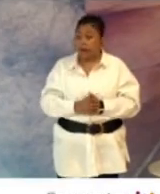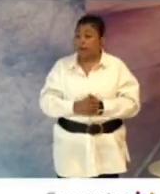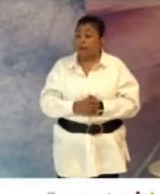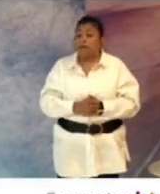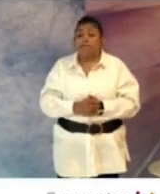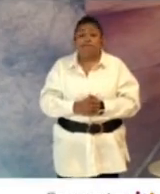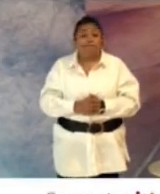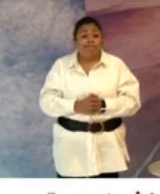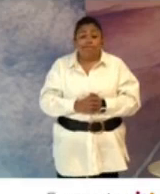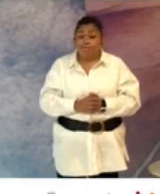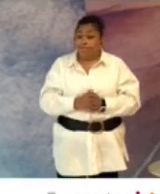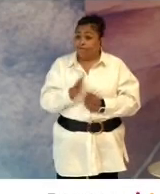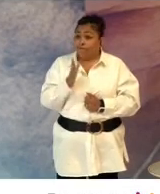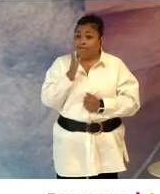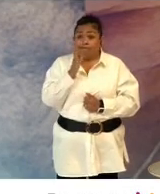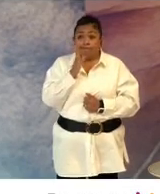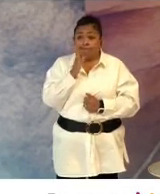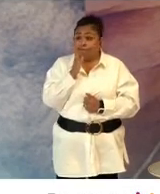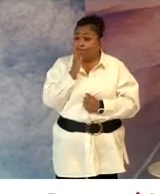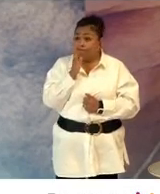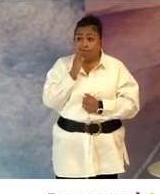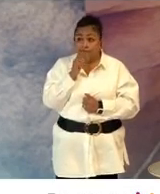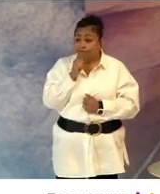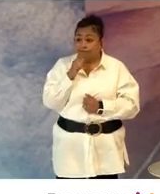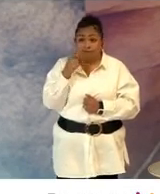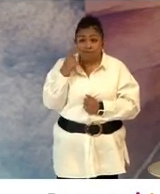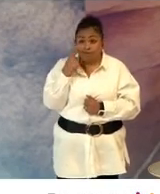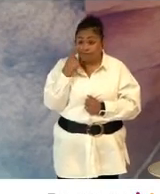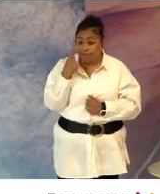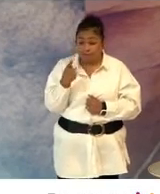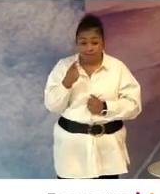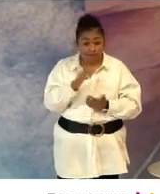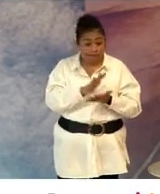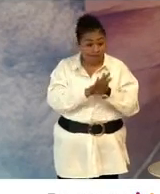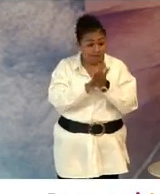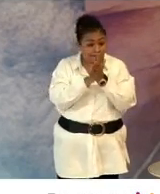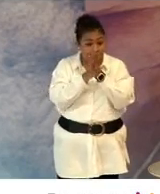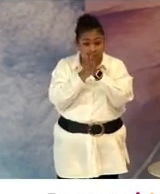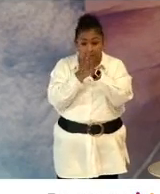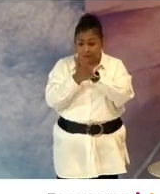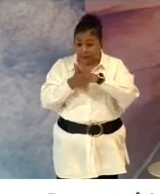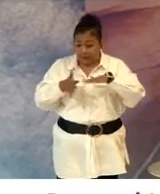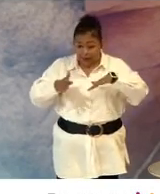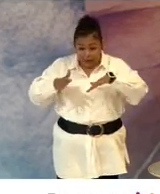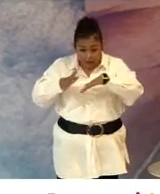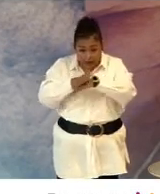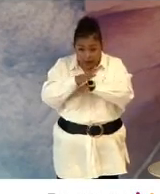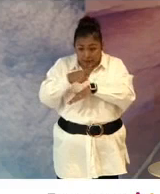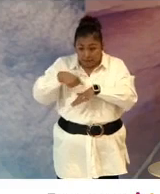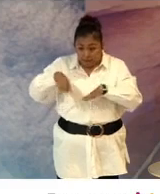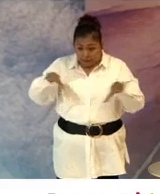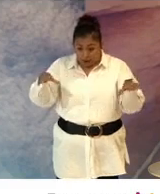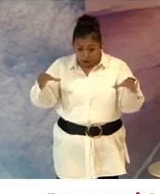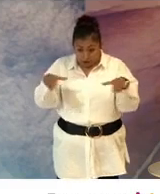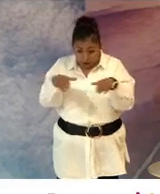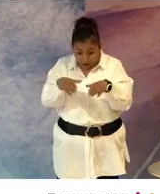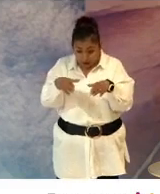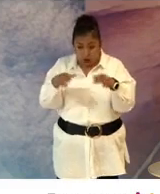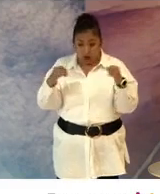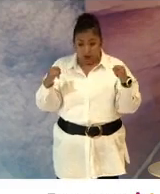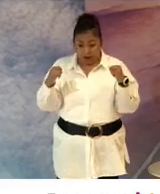No podemos ver la evolución de nuestros sectores